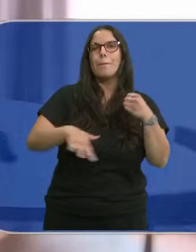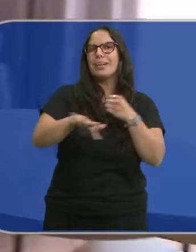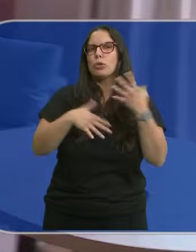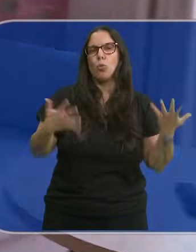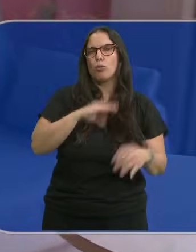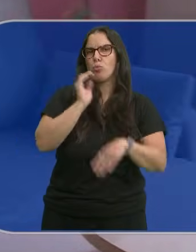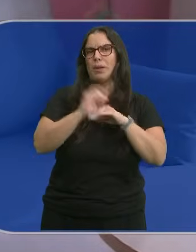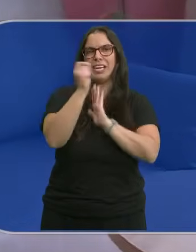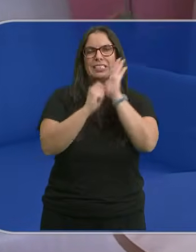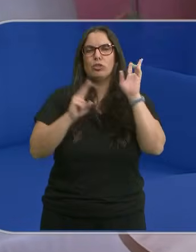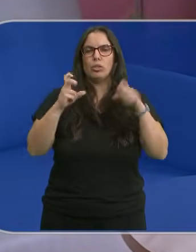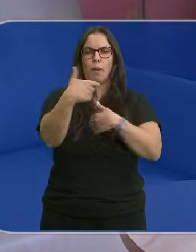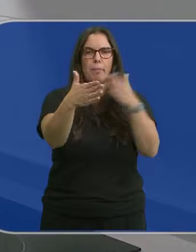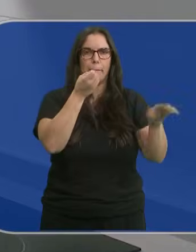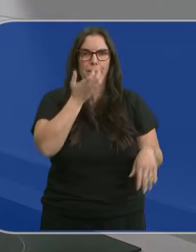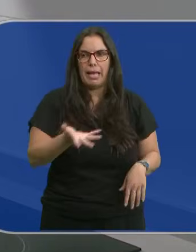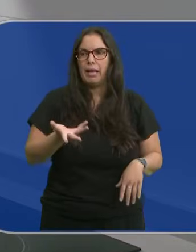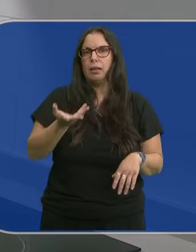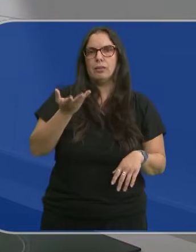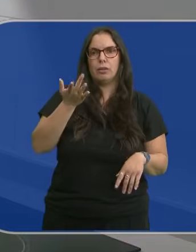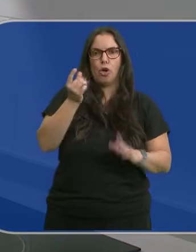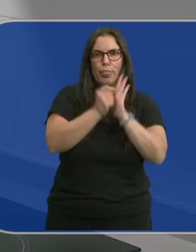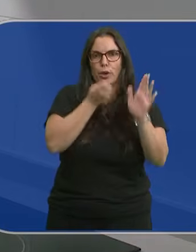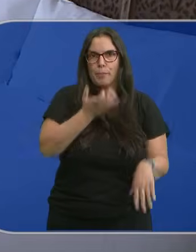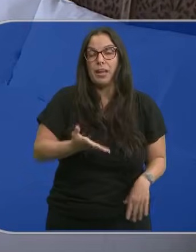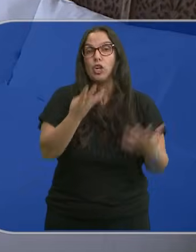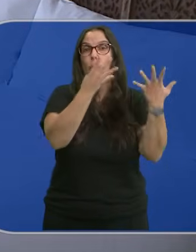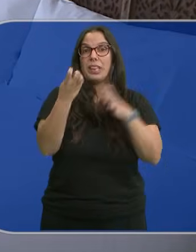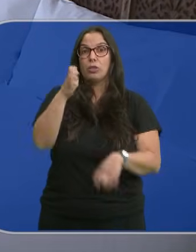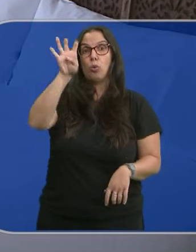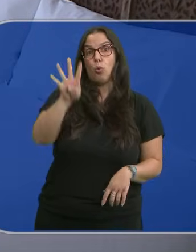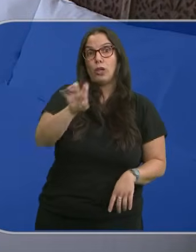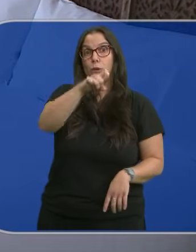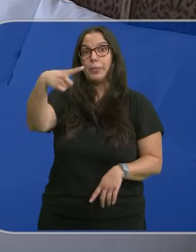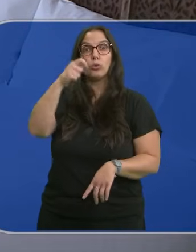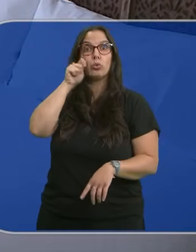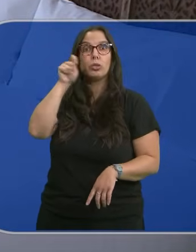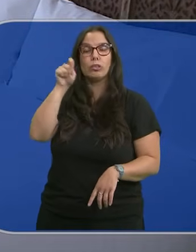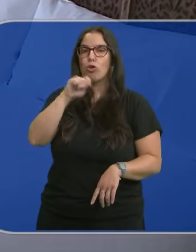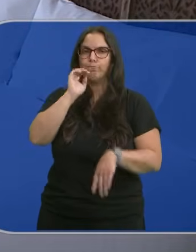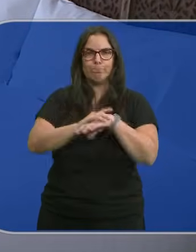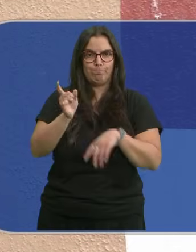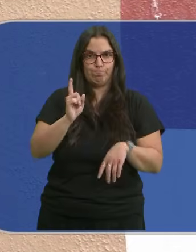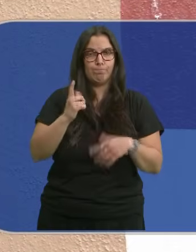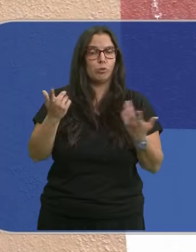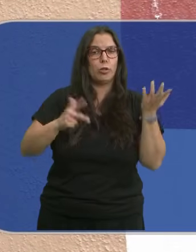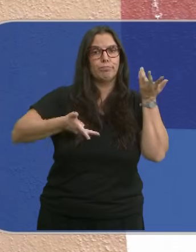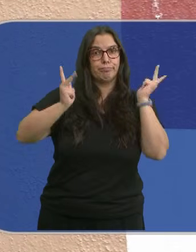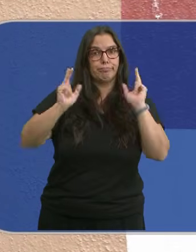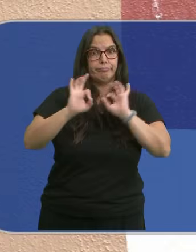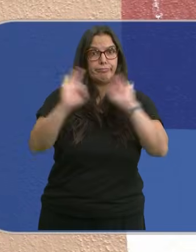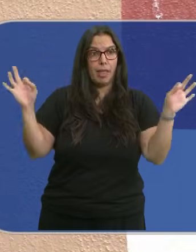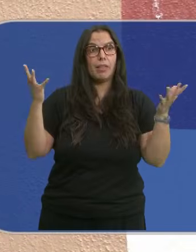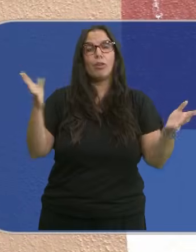es cumplir unos requisitos de habitabilidad, algo que 904 pisos turísticos de Castilla y León no han conseguido. ¿Y qué pasa